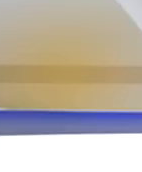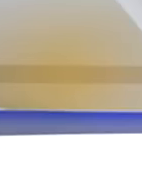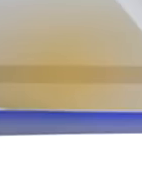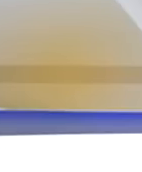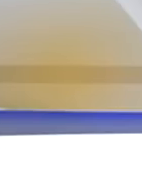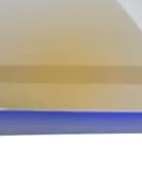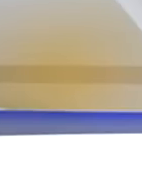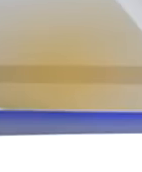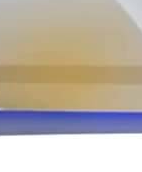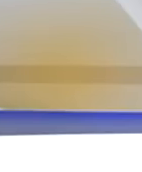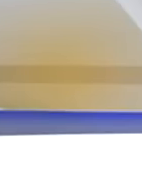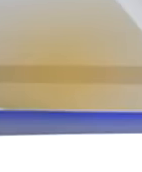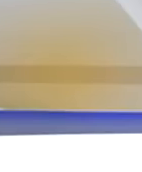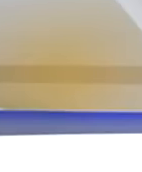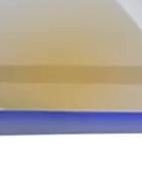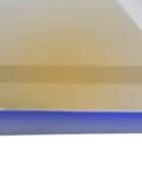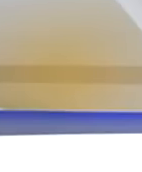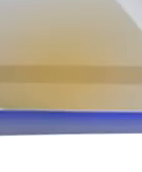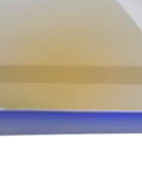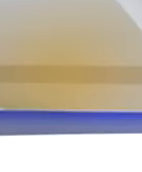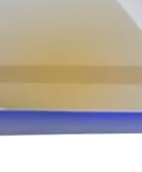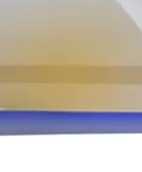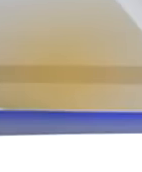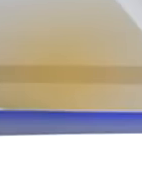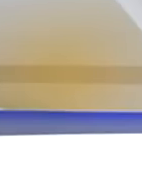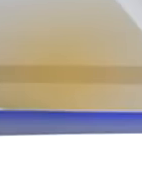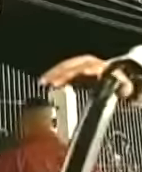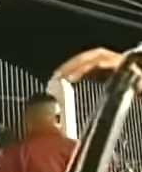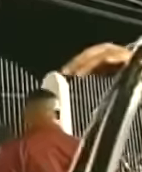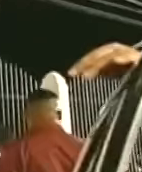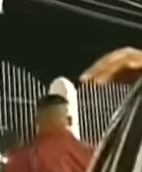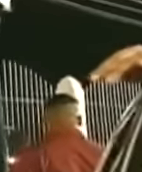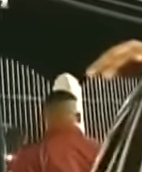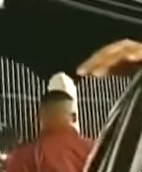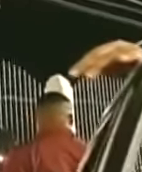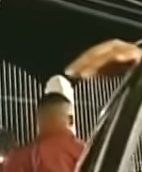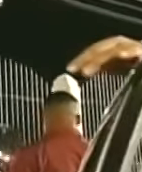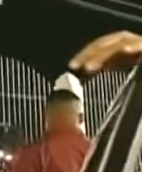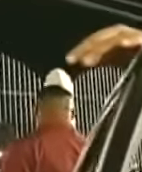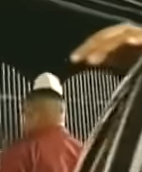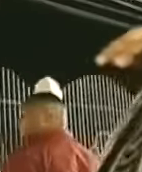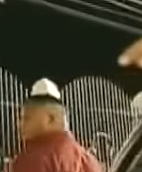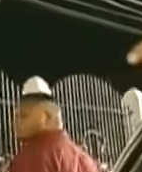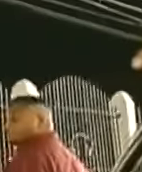De inmediato nos trasladamos a Nueva Esparta con el presidente de la República, Nicolás Maduro.